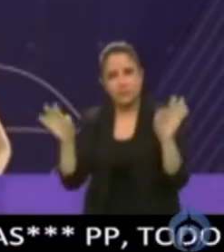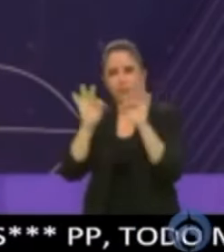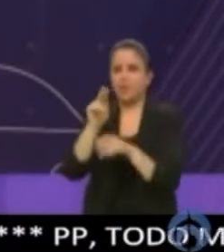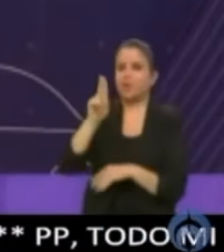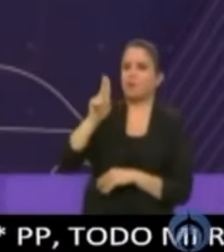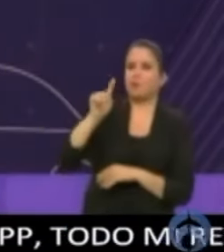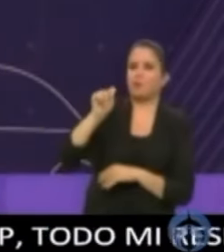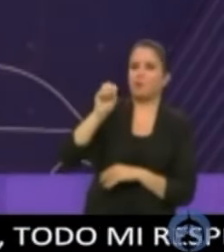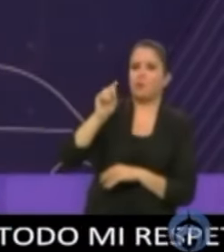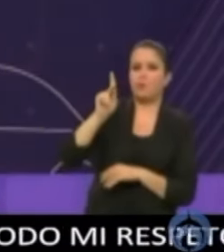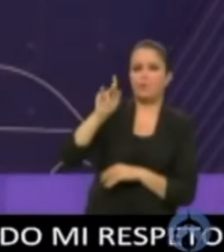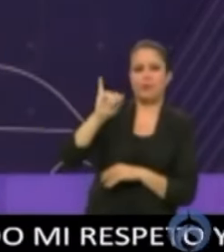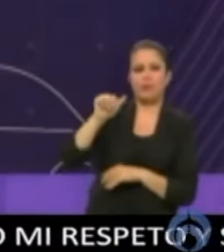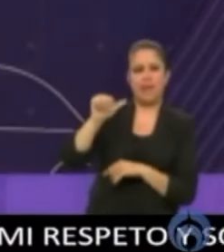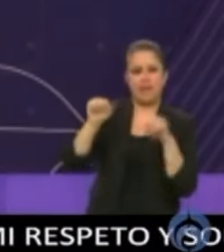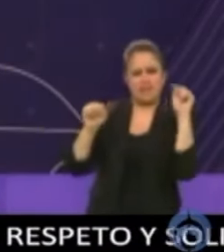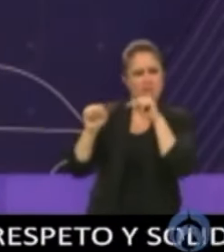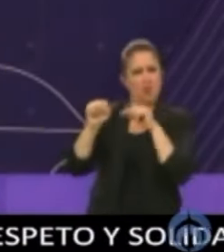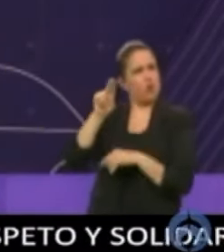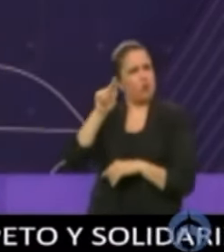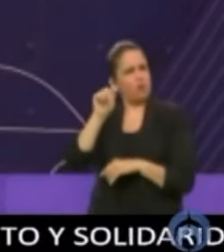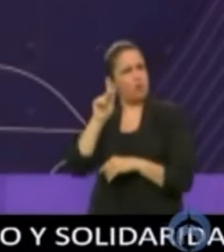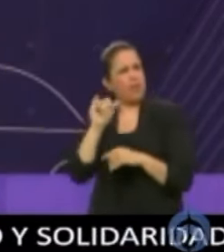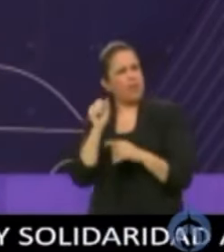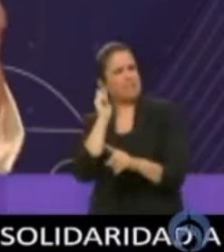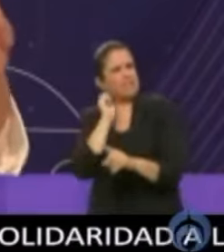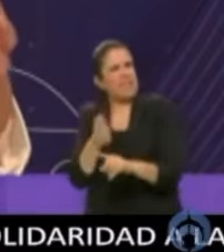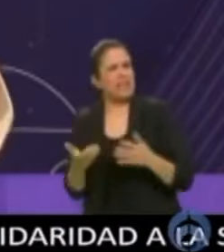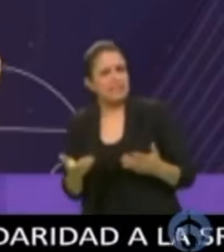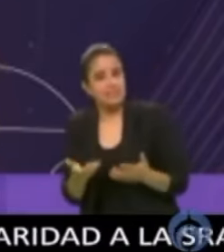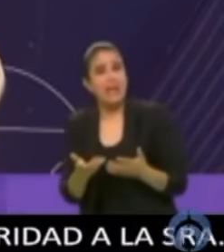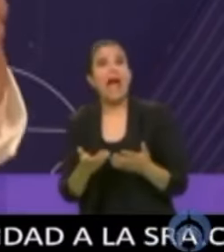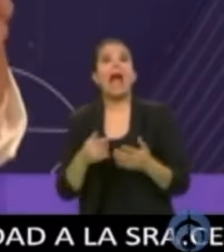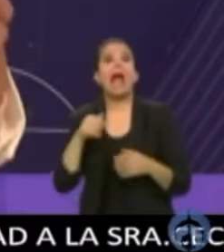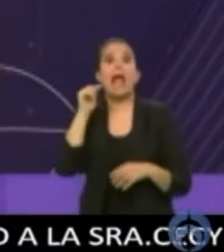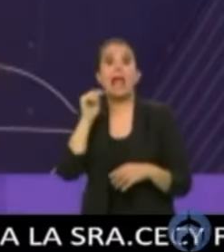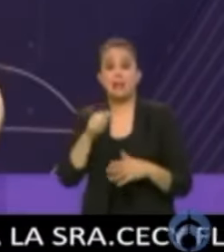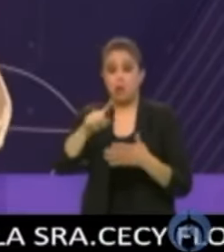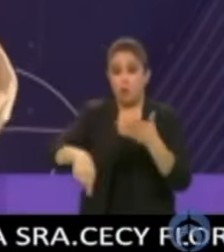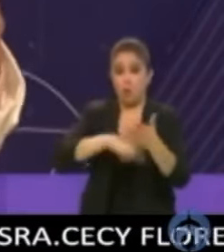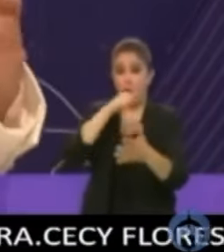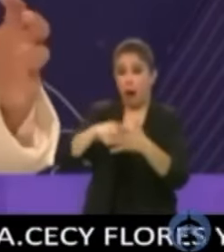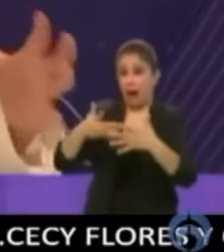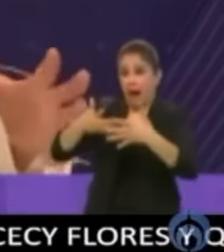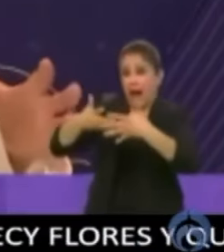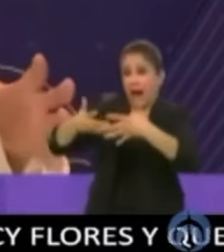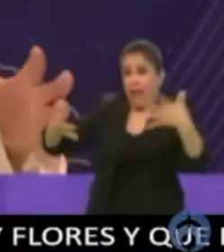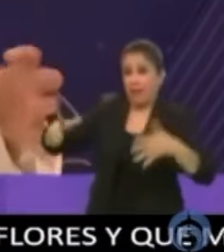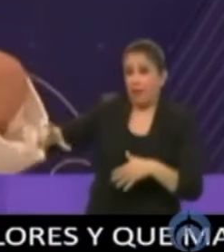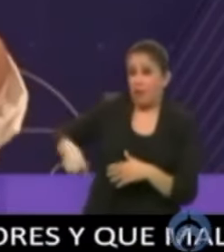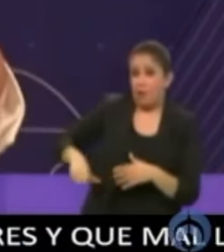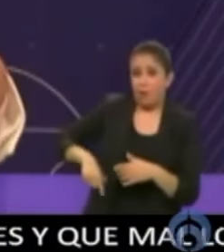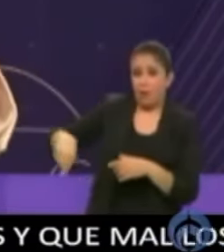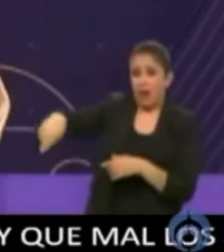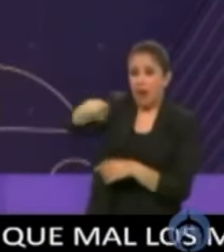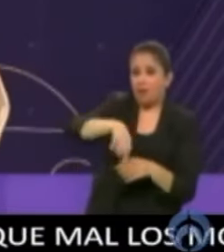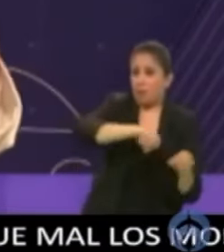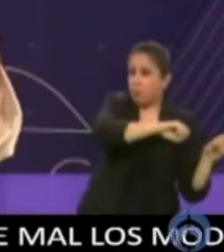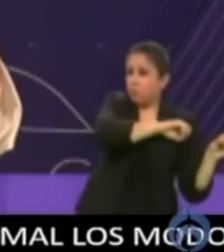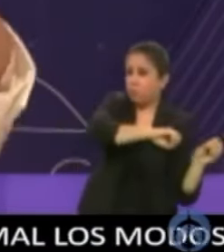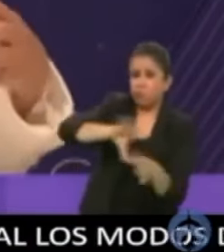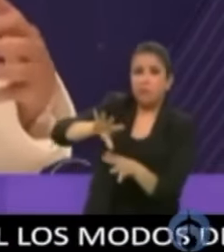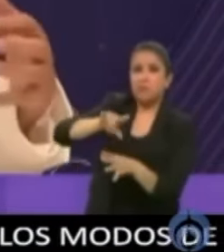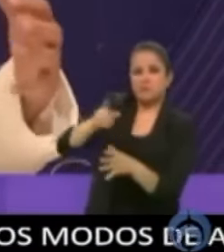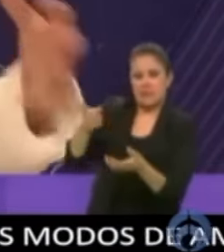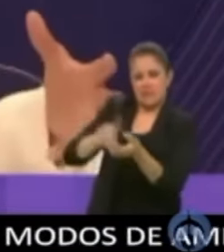utopías. Las utopías son grandes espacios públicos transformados que han